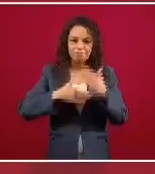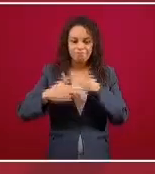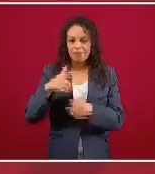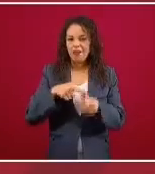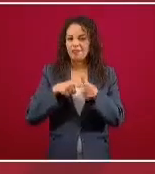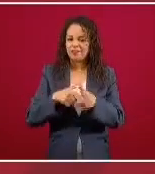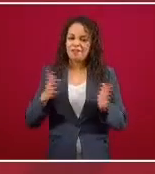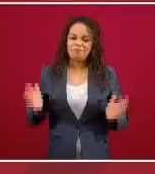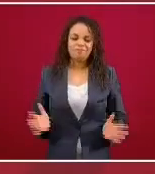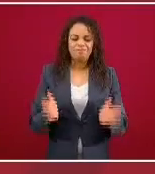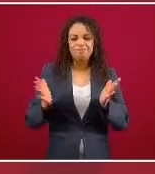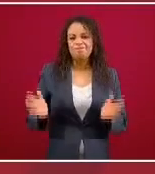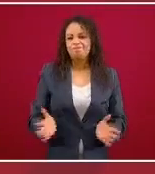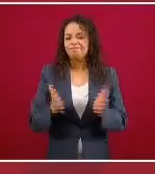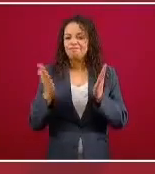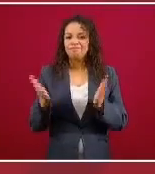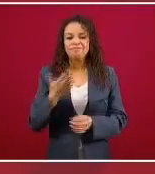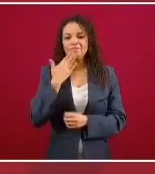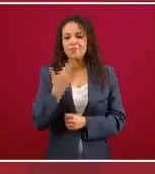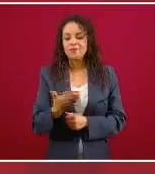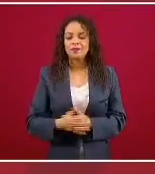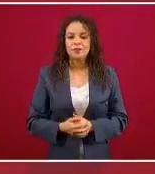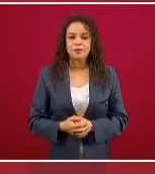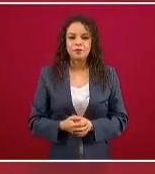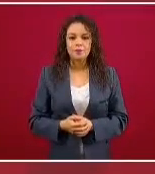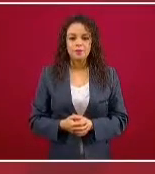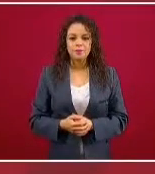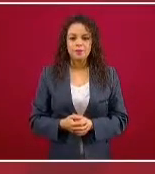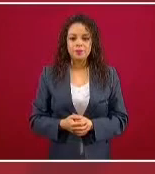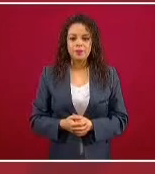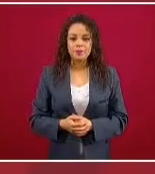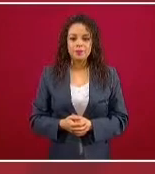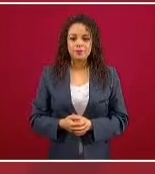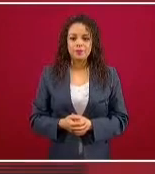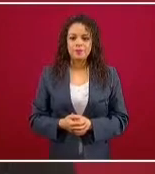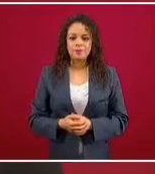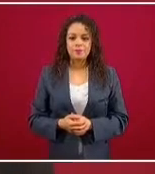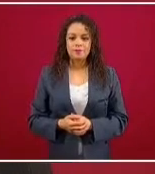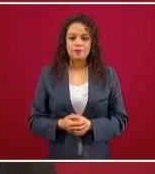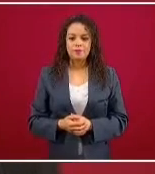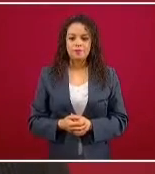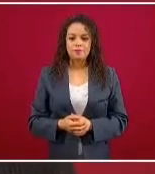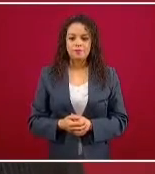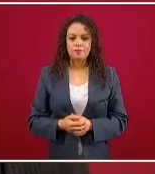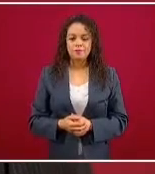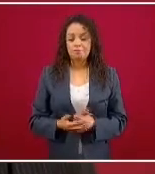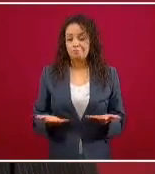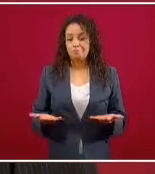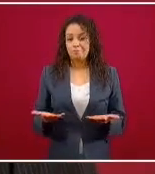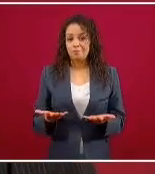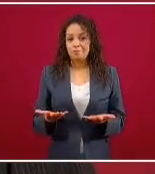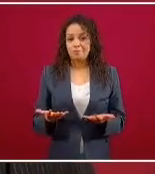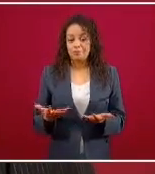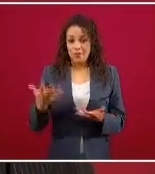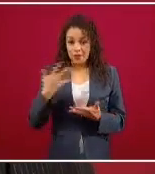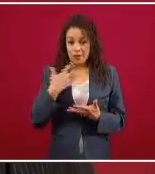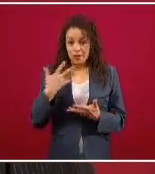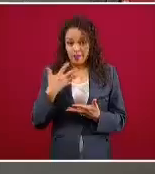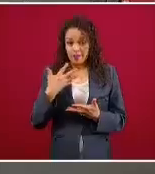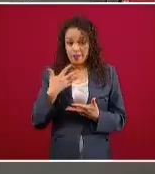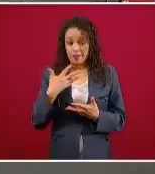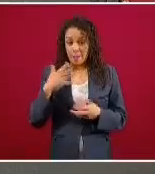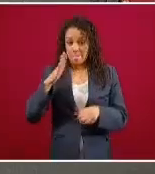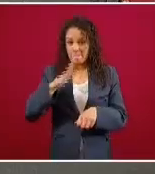adelante. ¿No creen ustedes que hay una calamidad mayor que la corrupción?